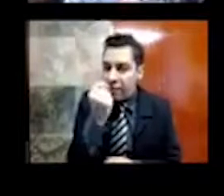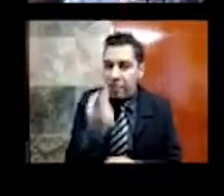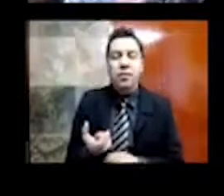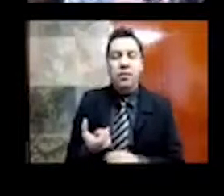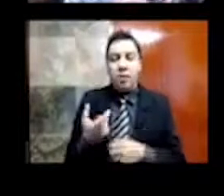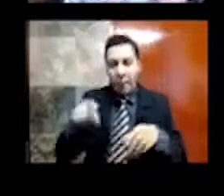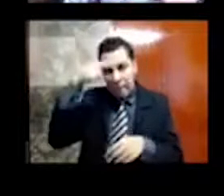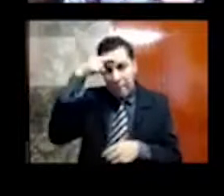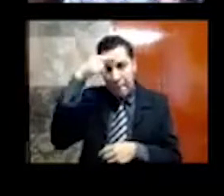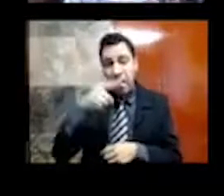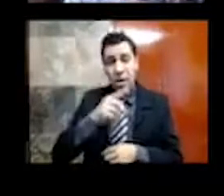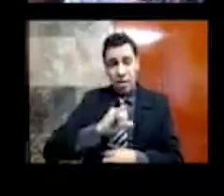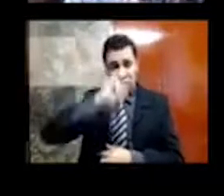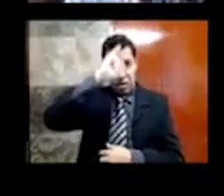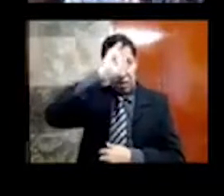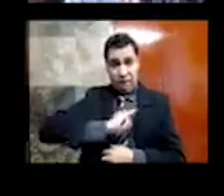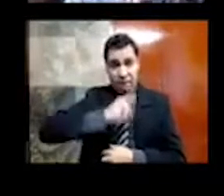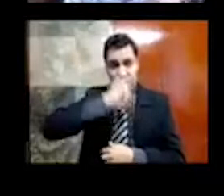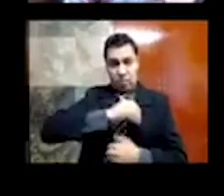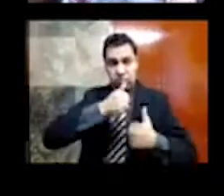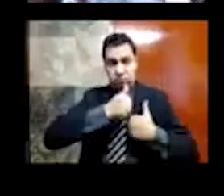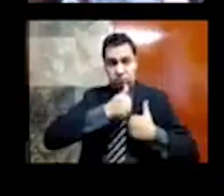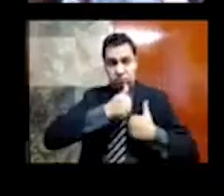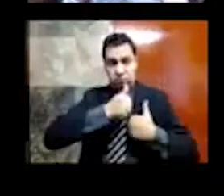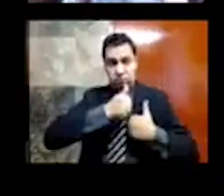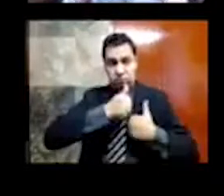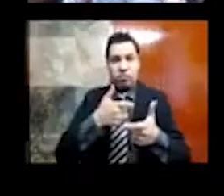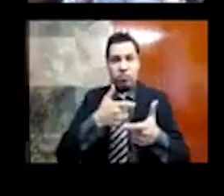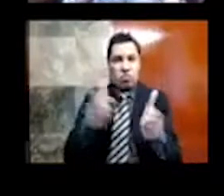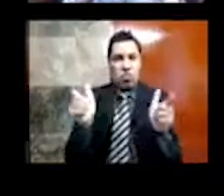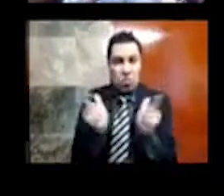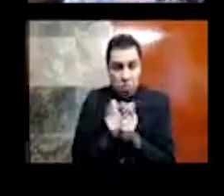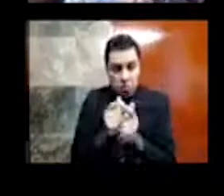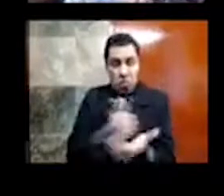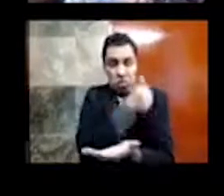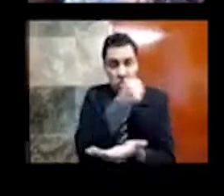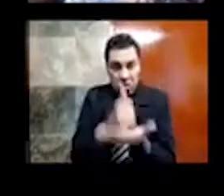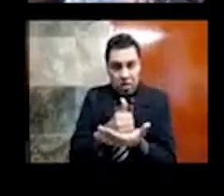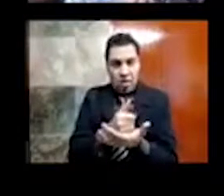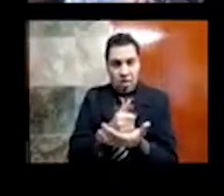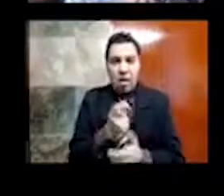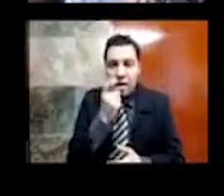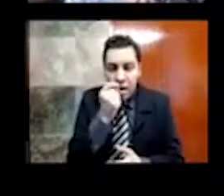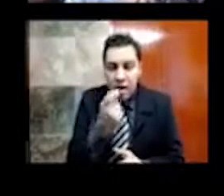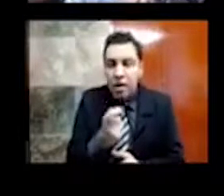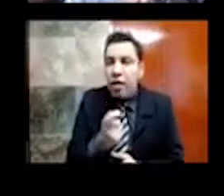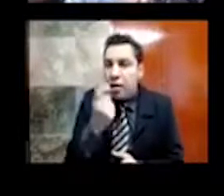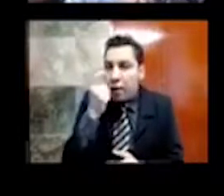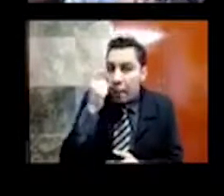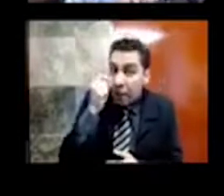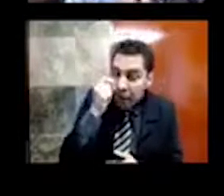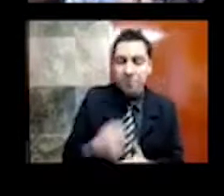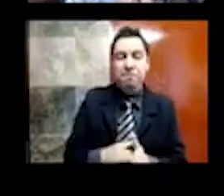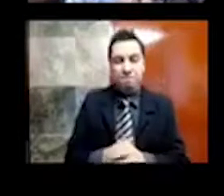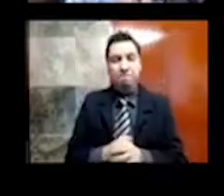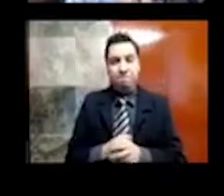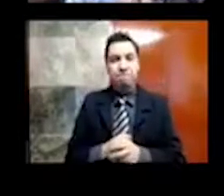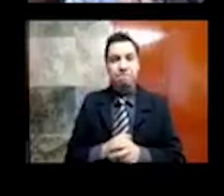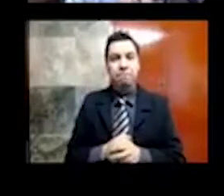de los jefes, de los gobernantes de ciudades muy lejanas. La que sigue, por